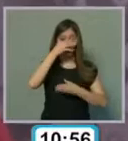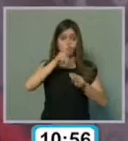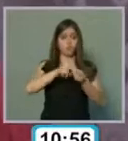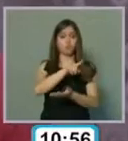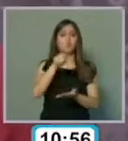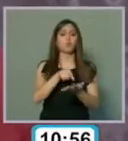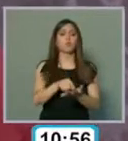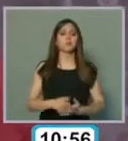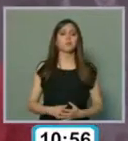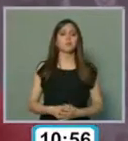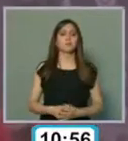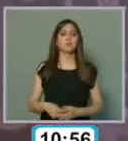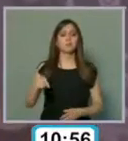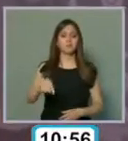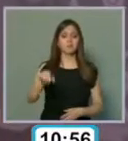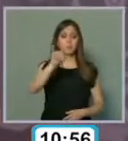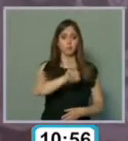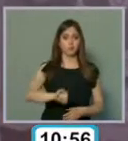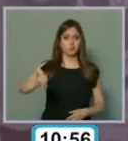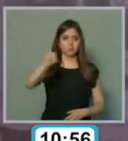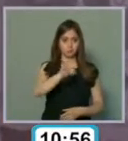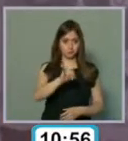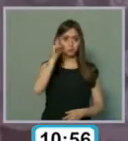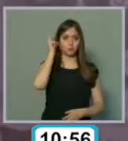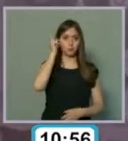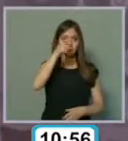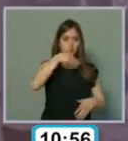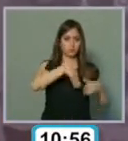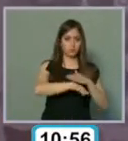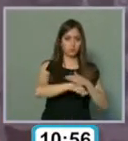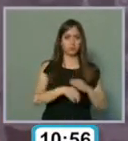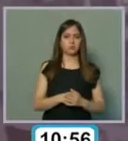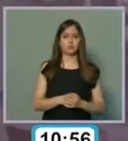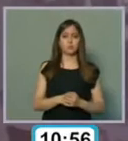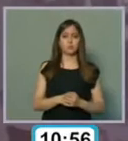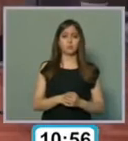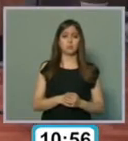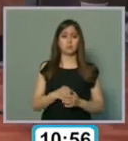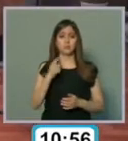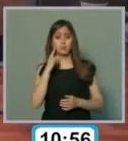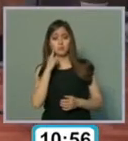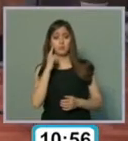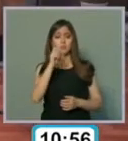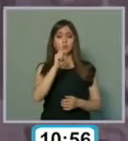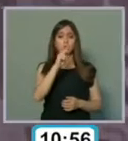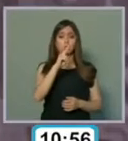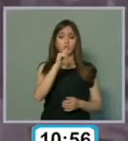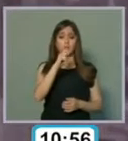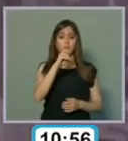¿en dónde? Vamos a tocar este jueves no se lo pueden perder, en Suburbano a